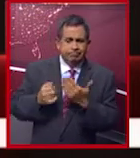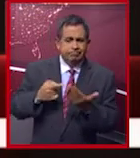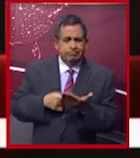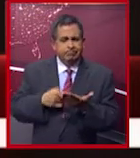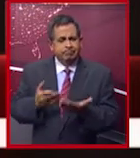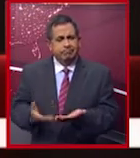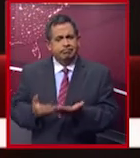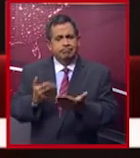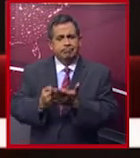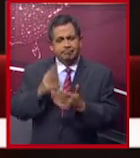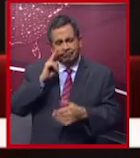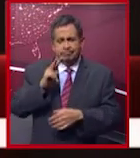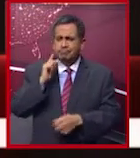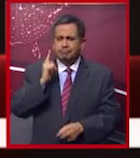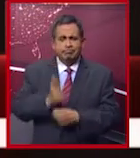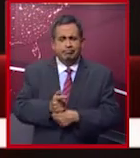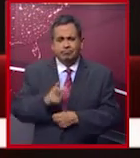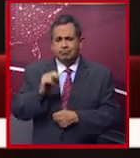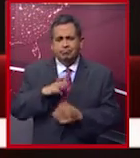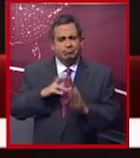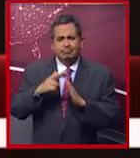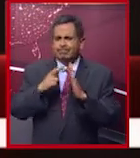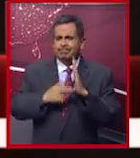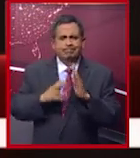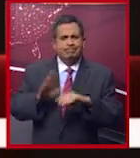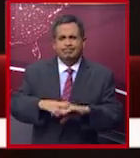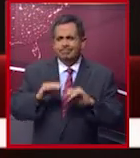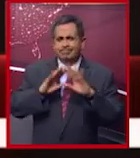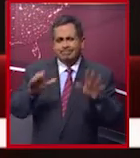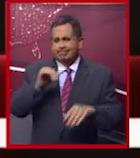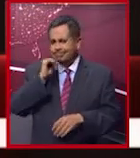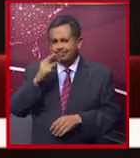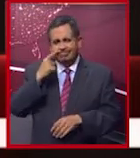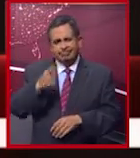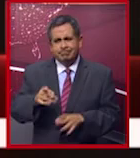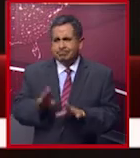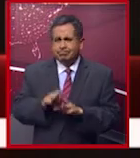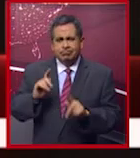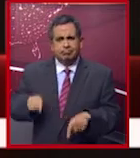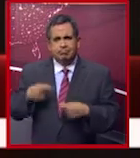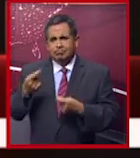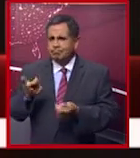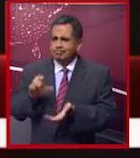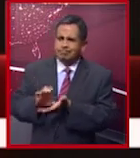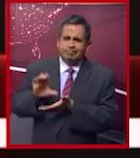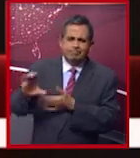discutimos, se dará cuenta que no hay reglas claras para la asignación.